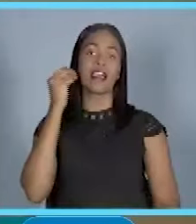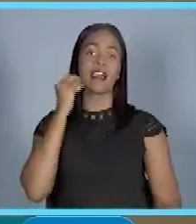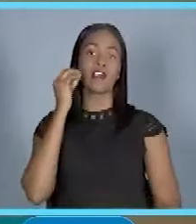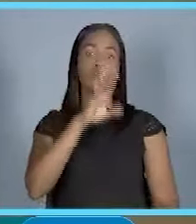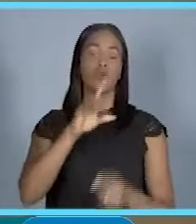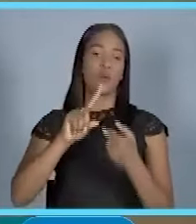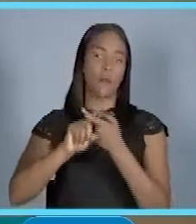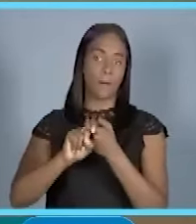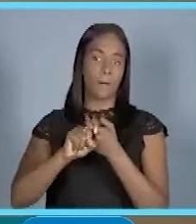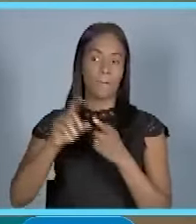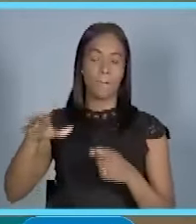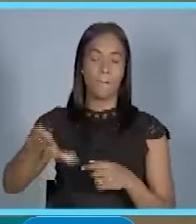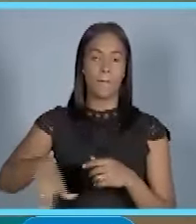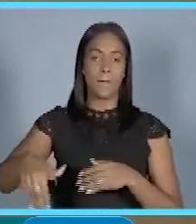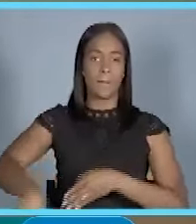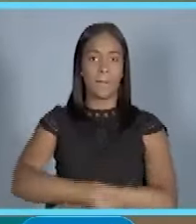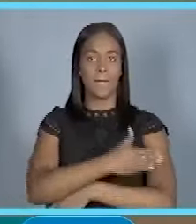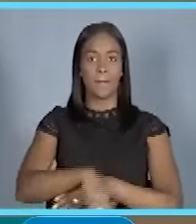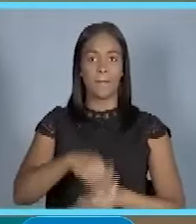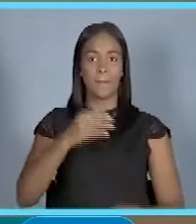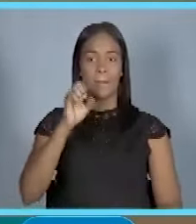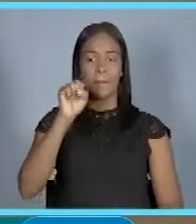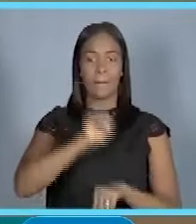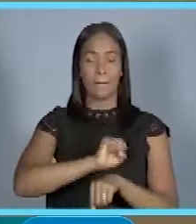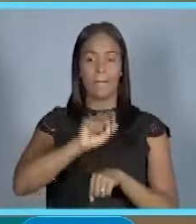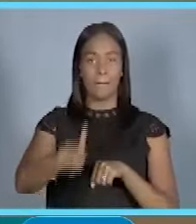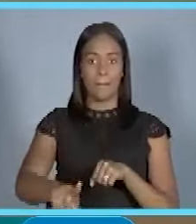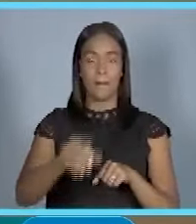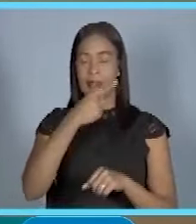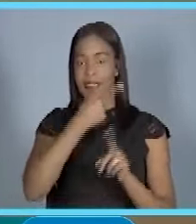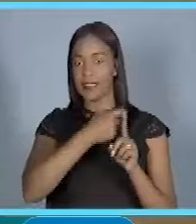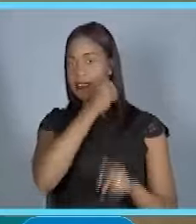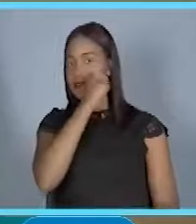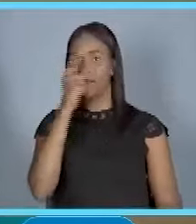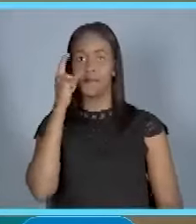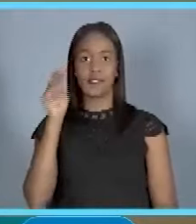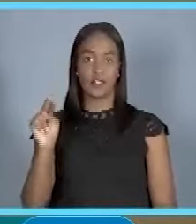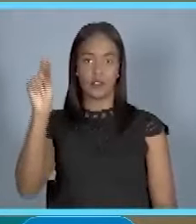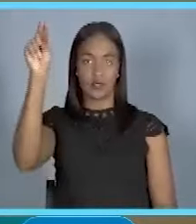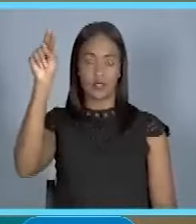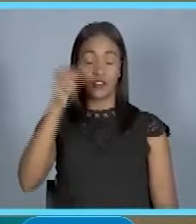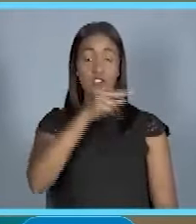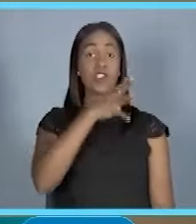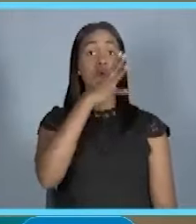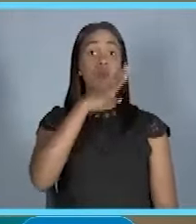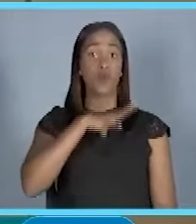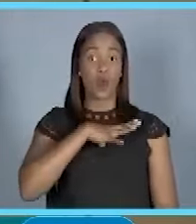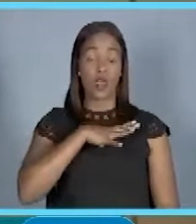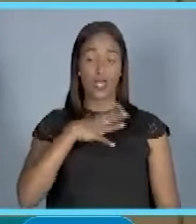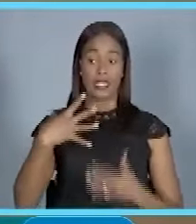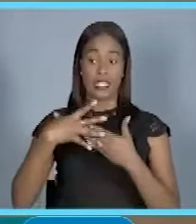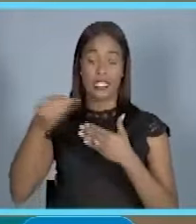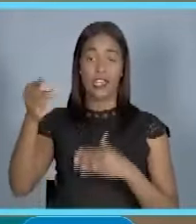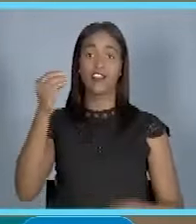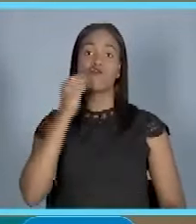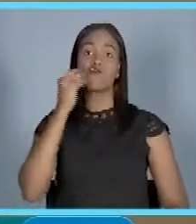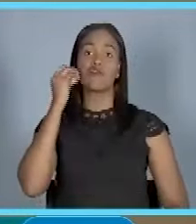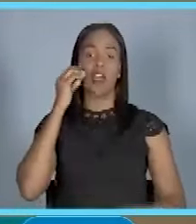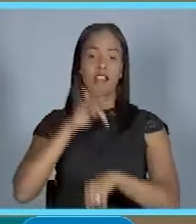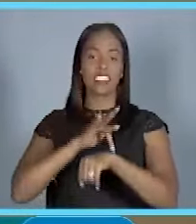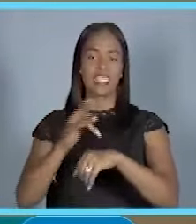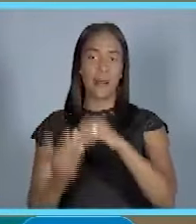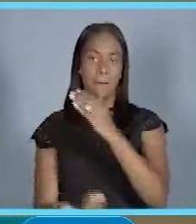amigo localizado en la carretera vieja de Sabana Perdida, Santo Domingo Norte. La mujer salió de la vivienda a tempranas